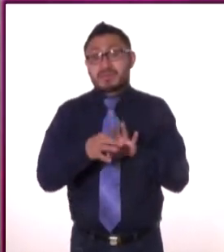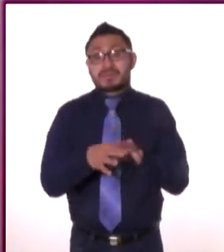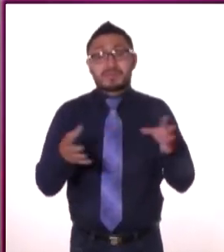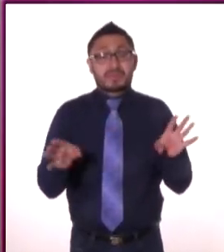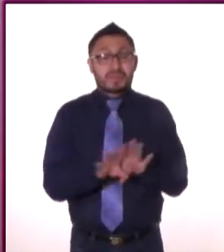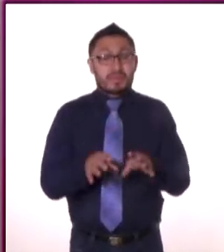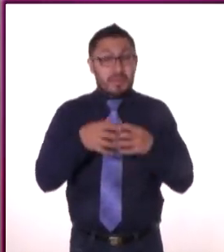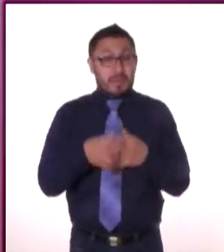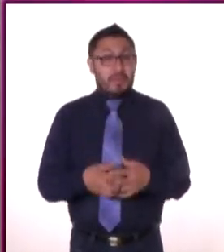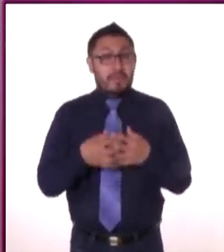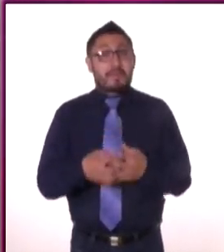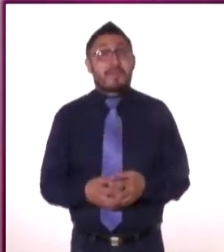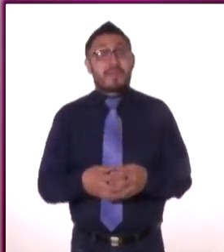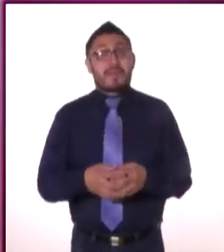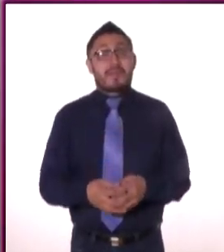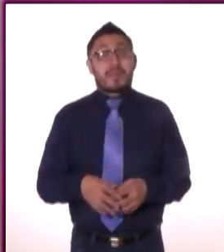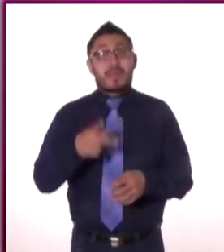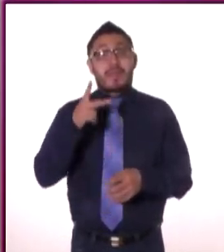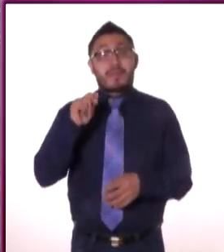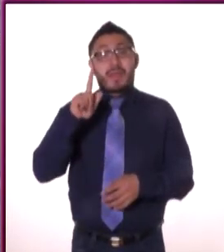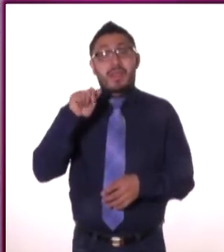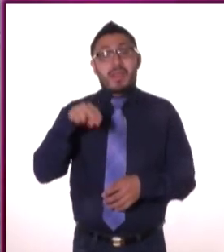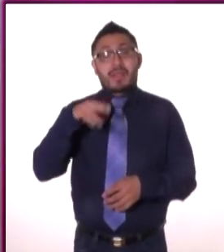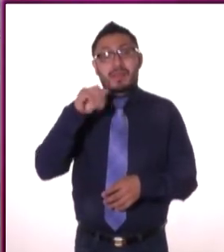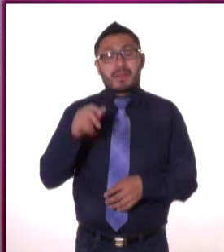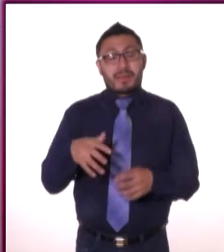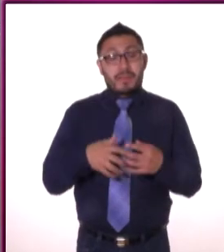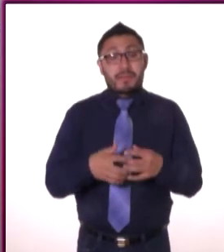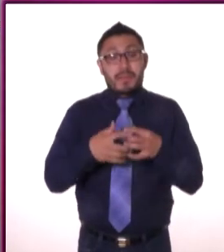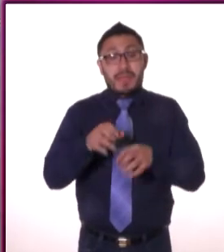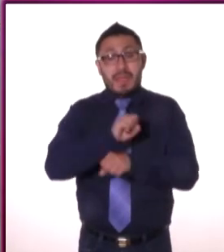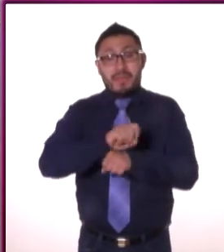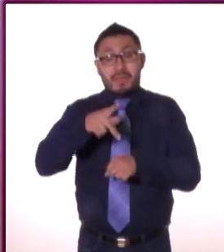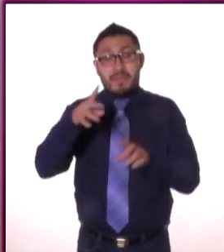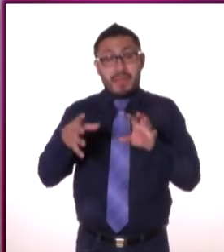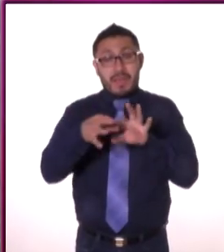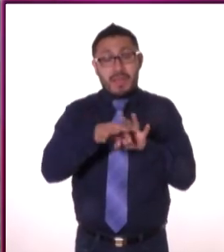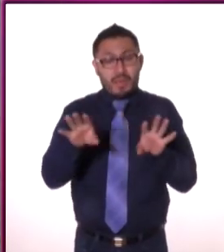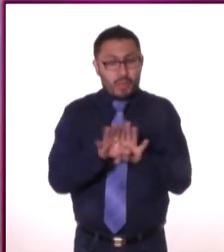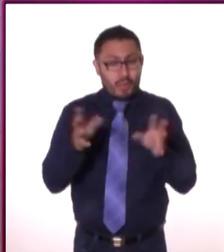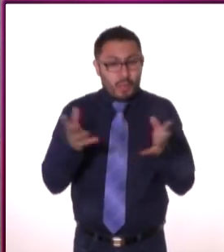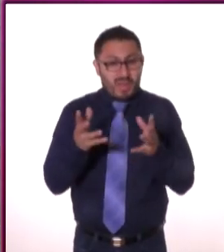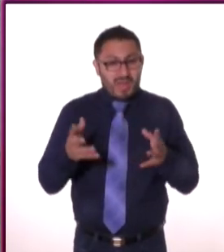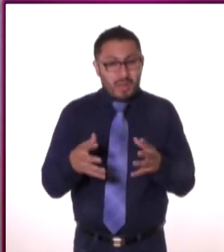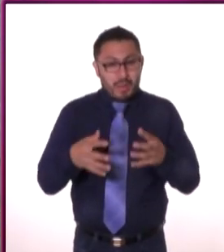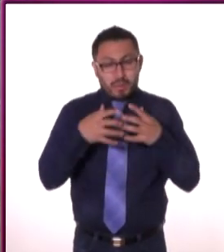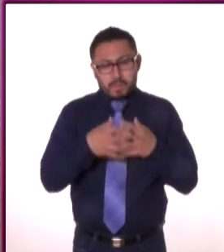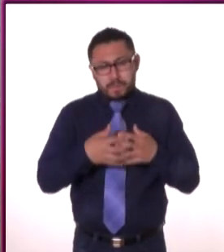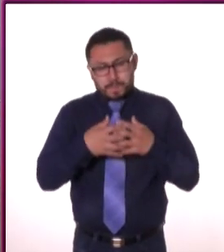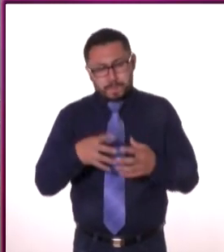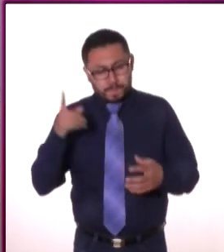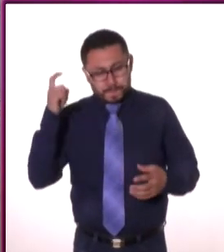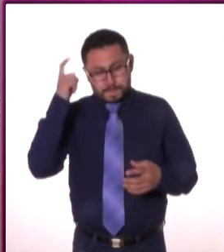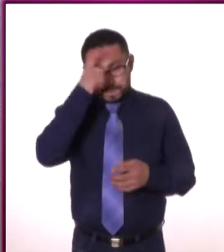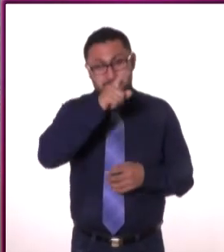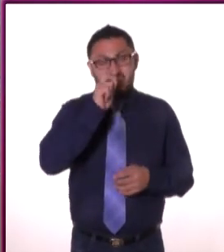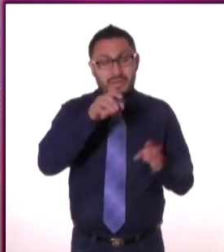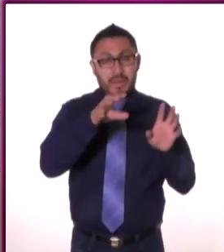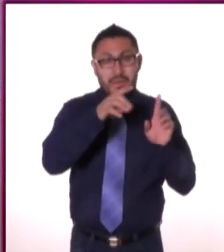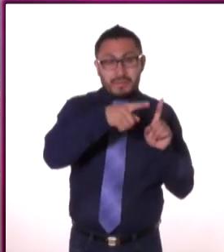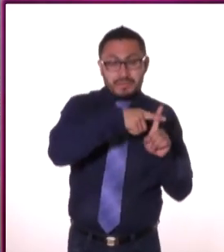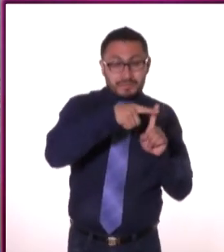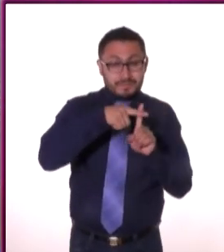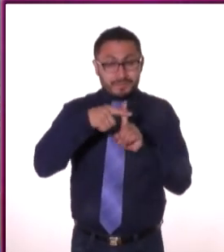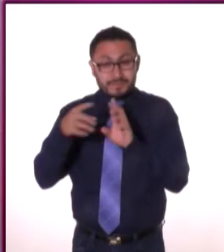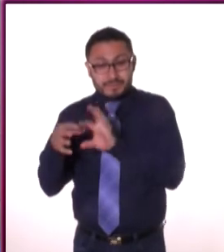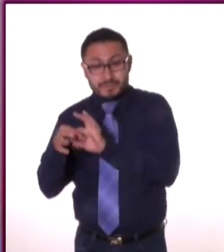propia máquina. La palanca es una máquina simple, pero combinada puede generar una máquina compleja, es